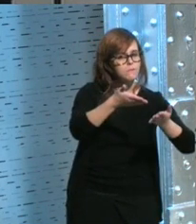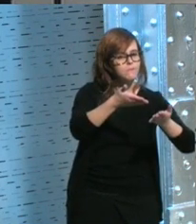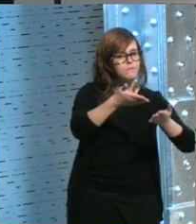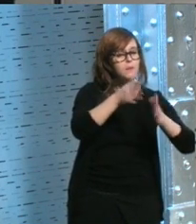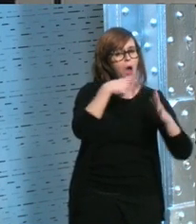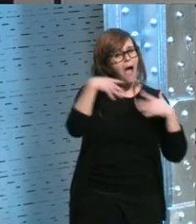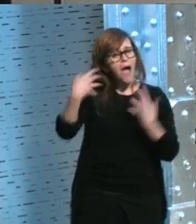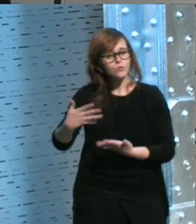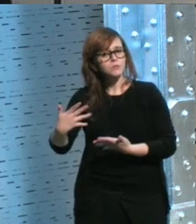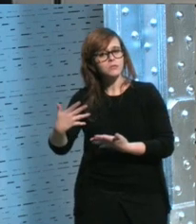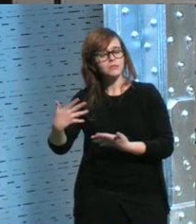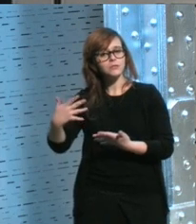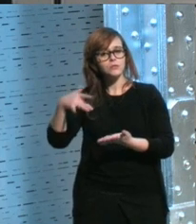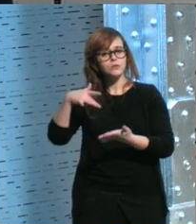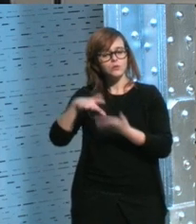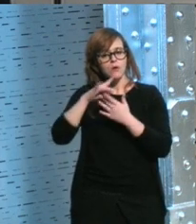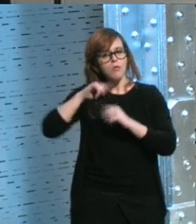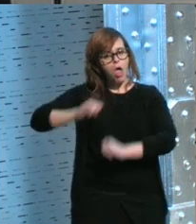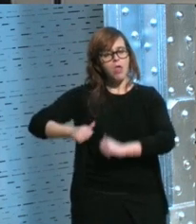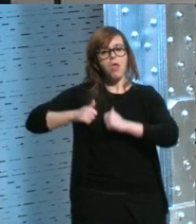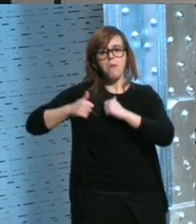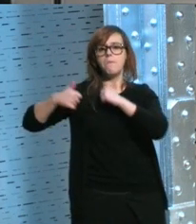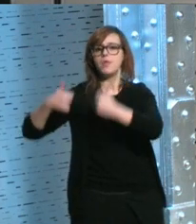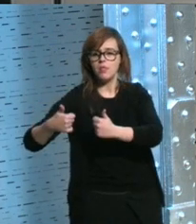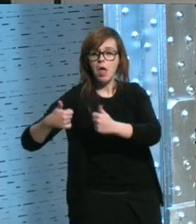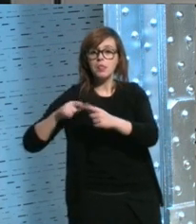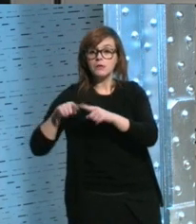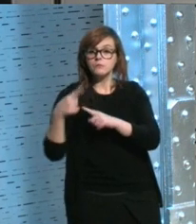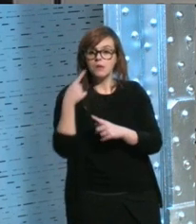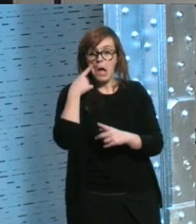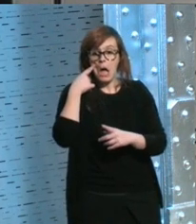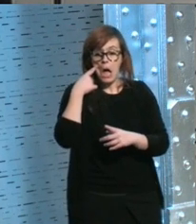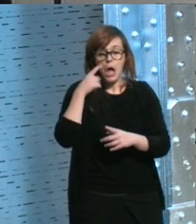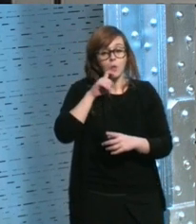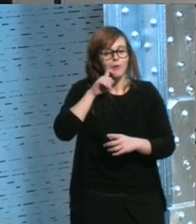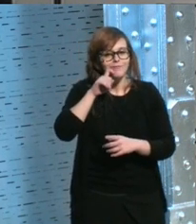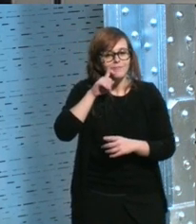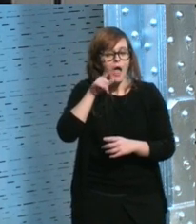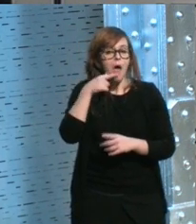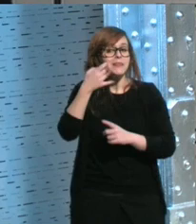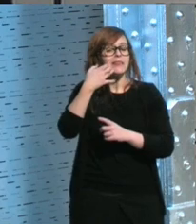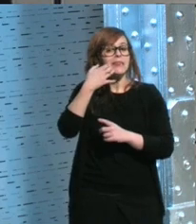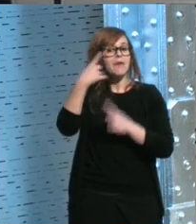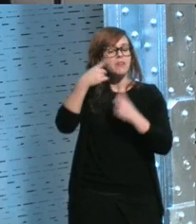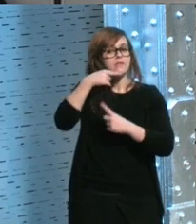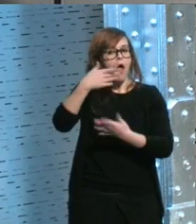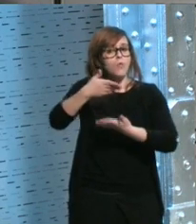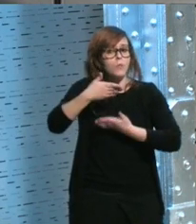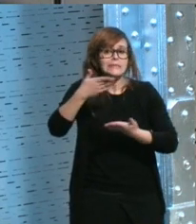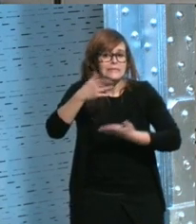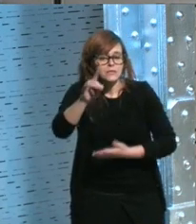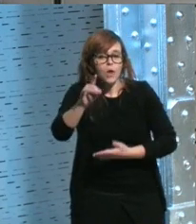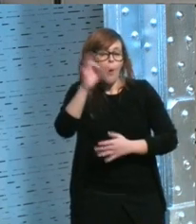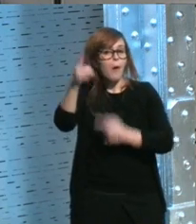la gente empieza a hacer y después ve cómo se las arreglas, y a veces necesita ayuda o a veces no. El